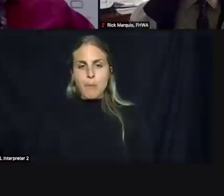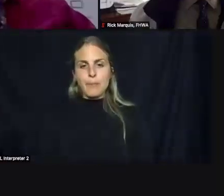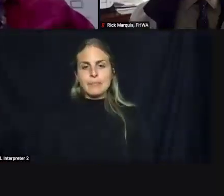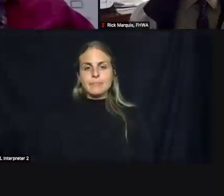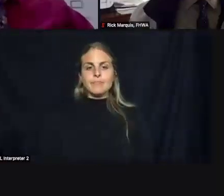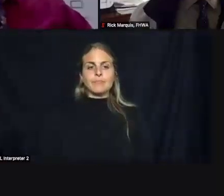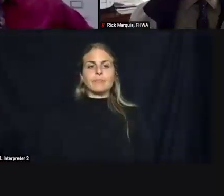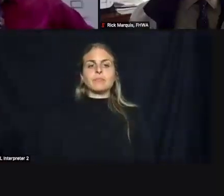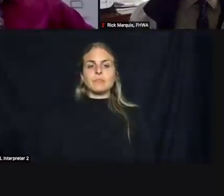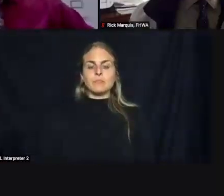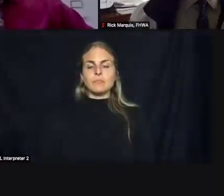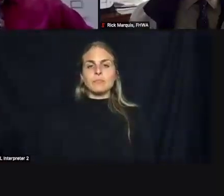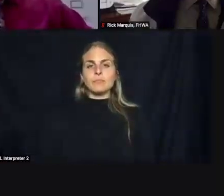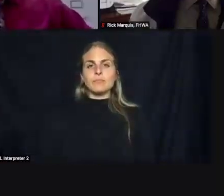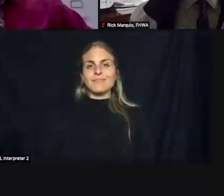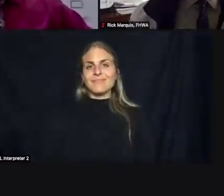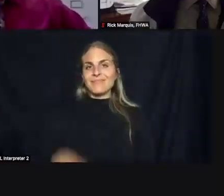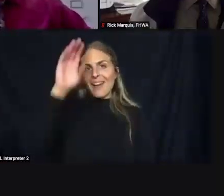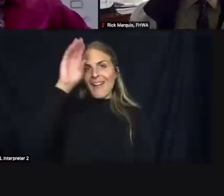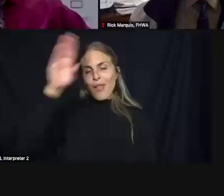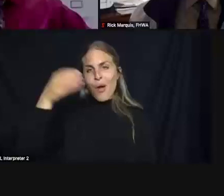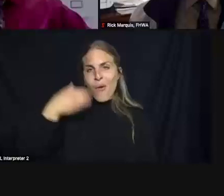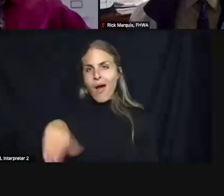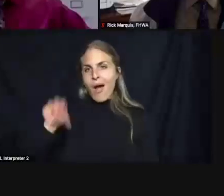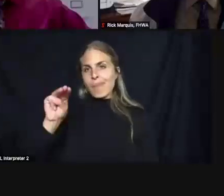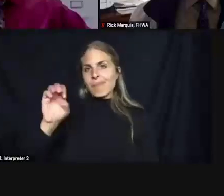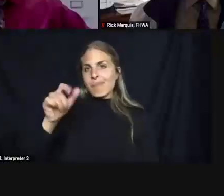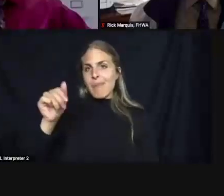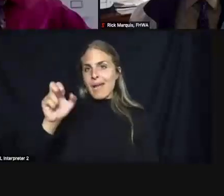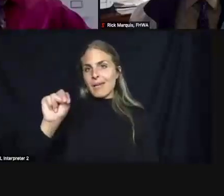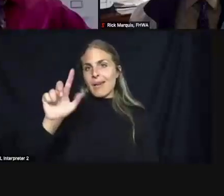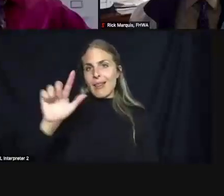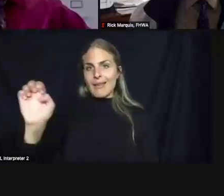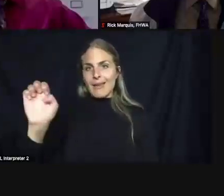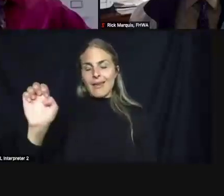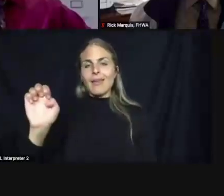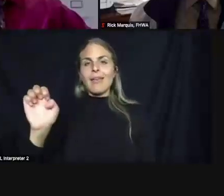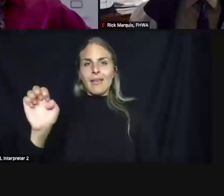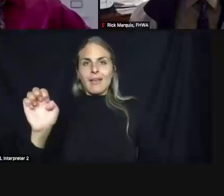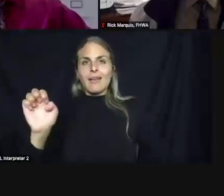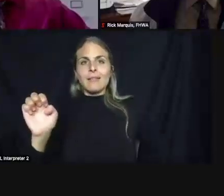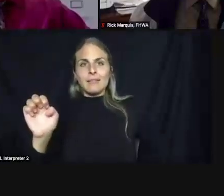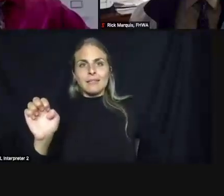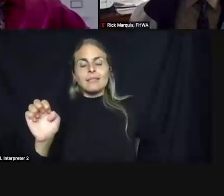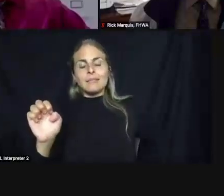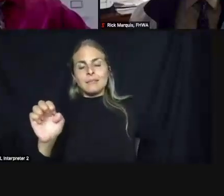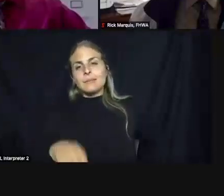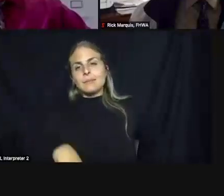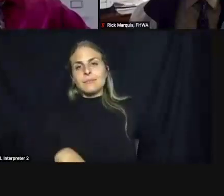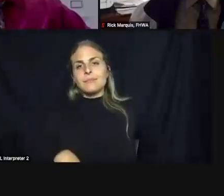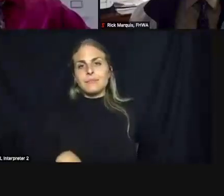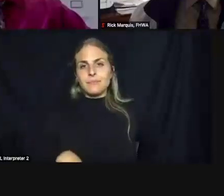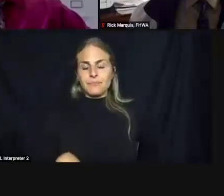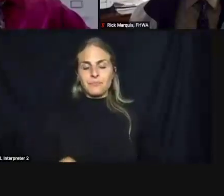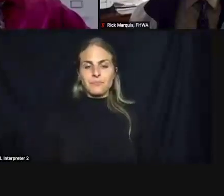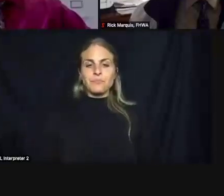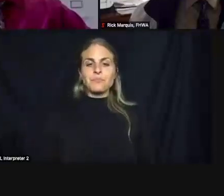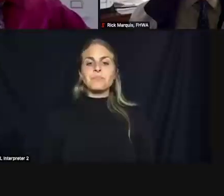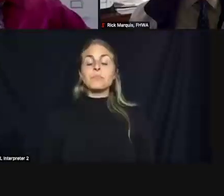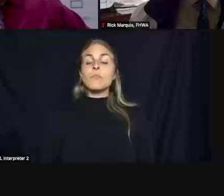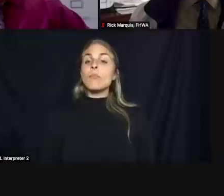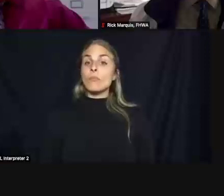ponente, seguido por Jacqueline Lee. Hola, yo me llamo Megan Lee,